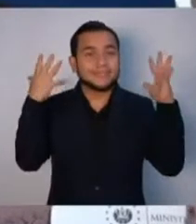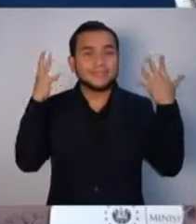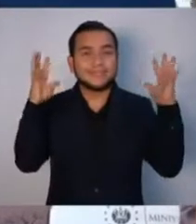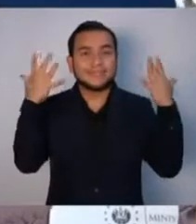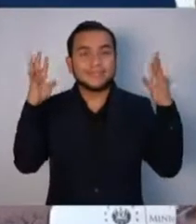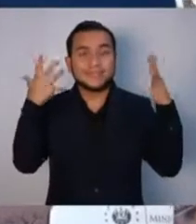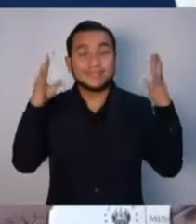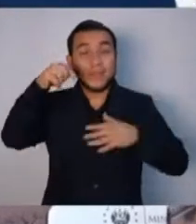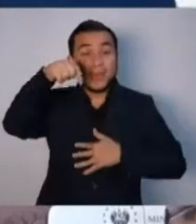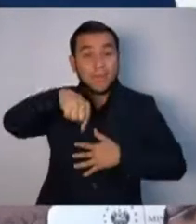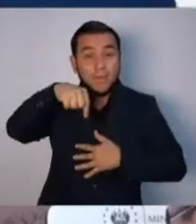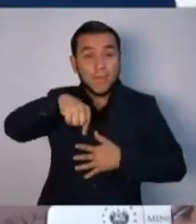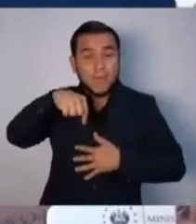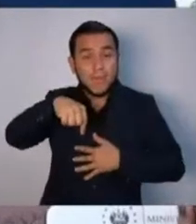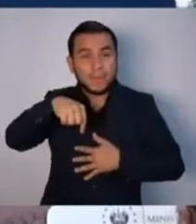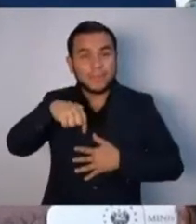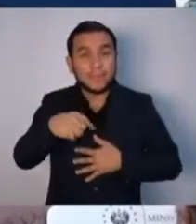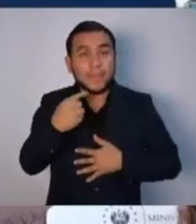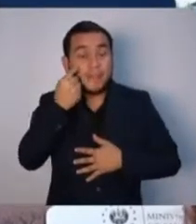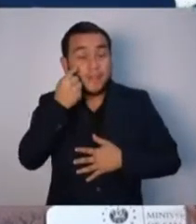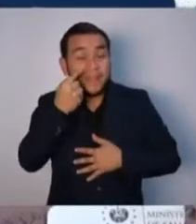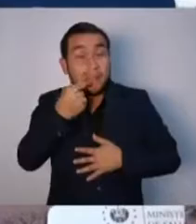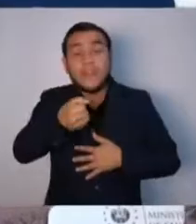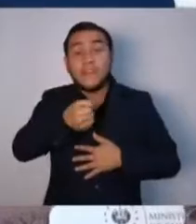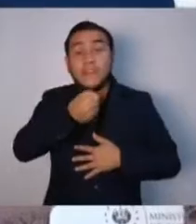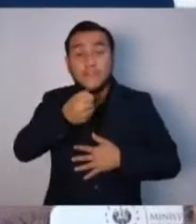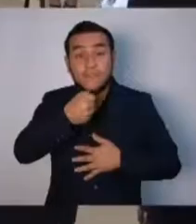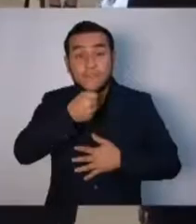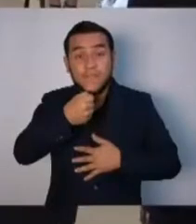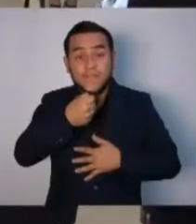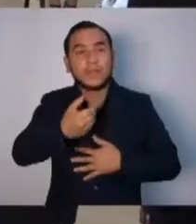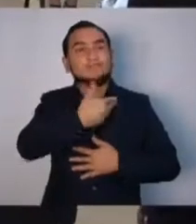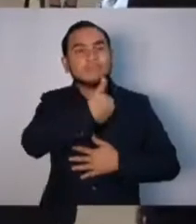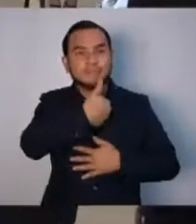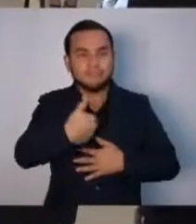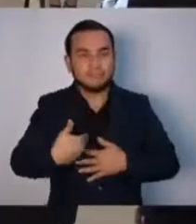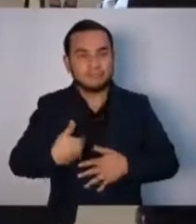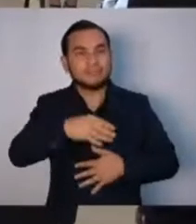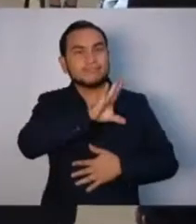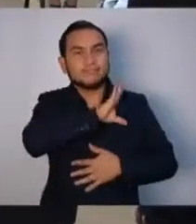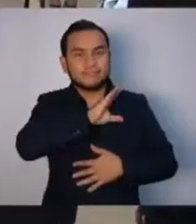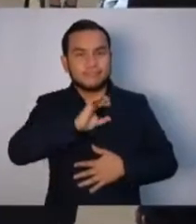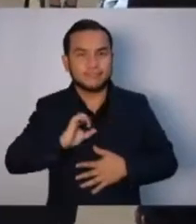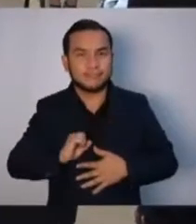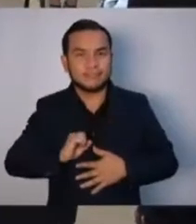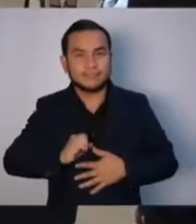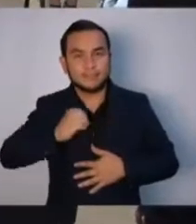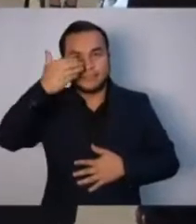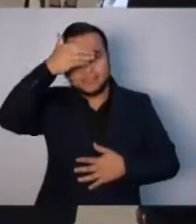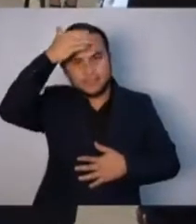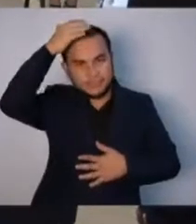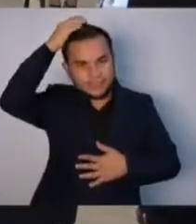es momento de escuchar el mensaje del señor presidente de la república de el salvador